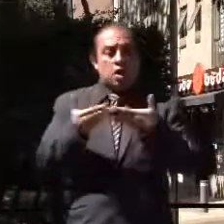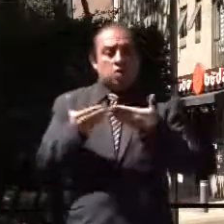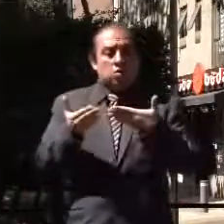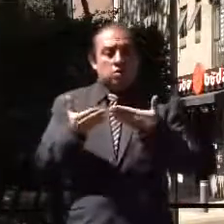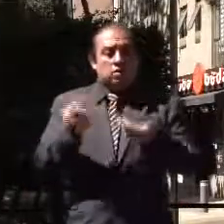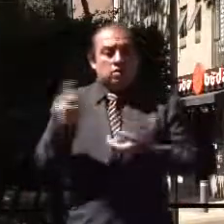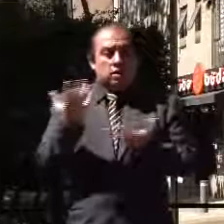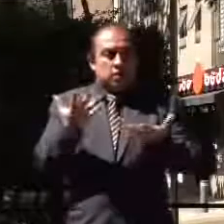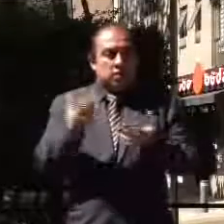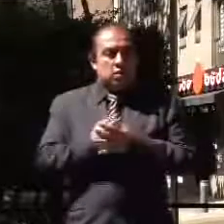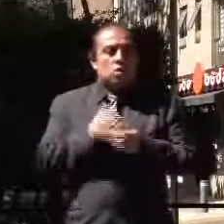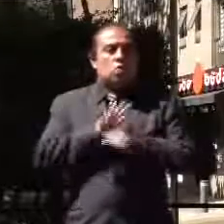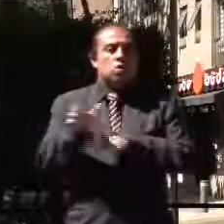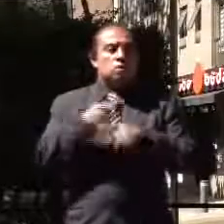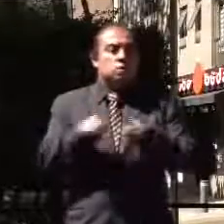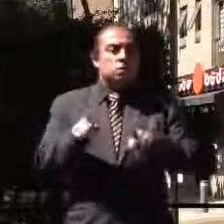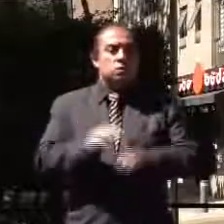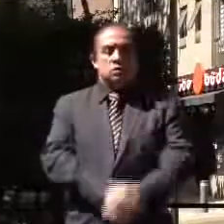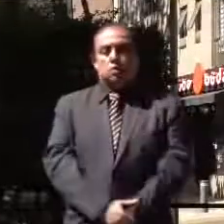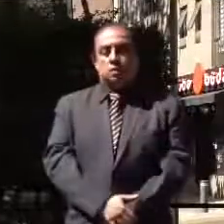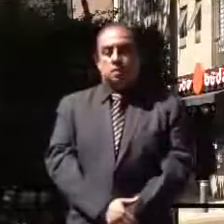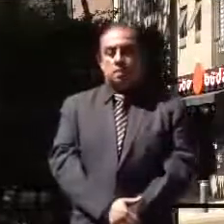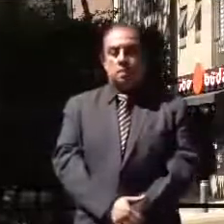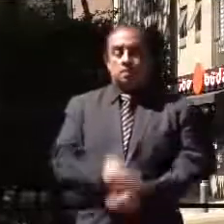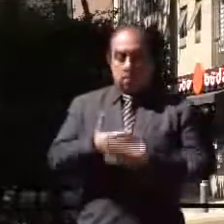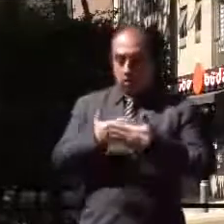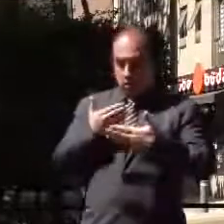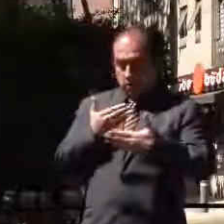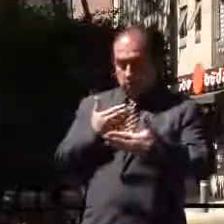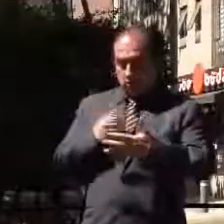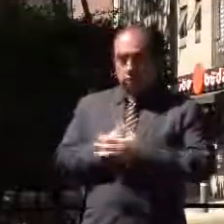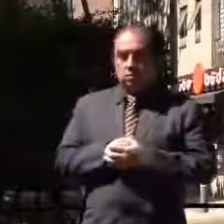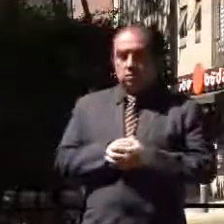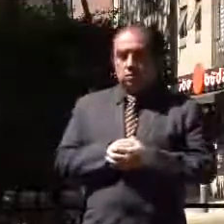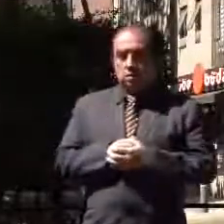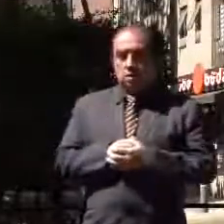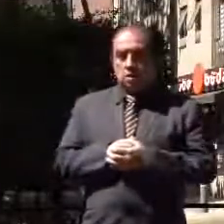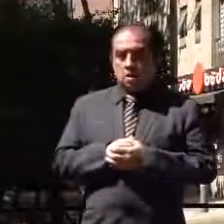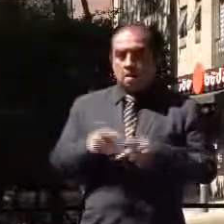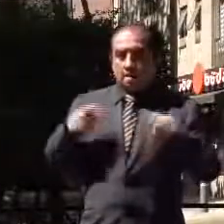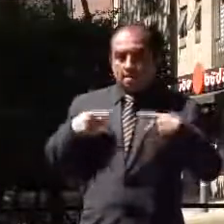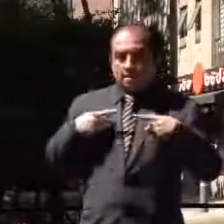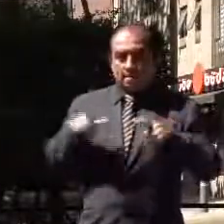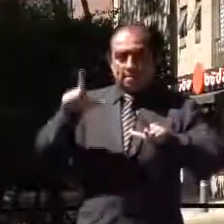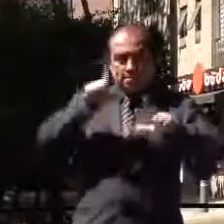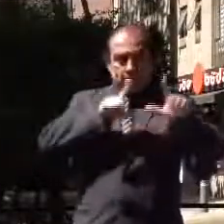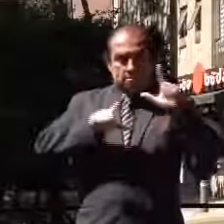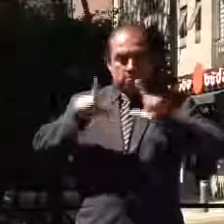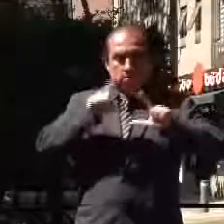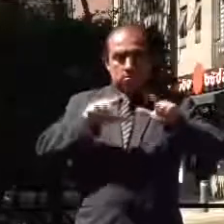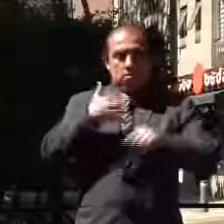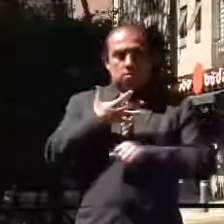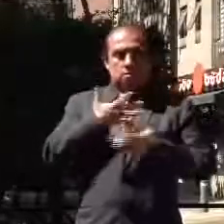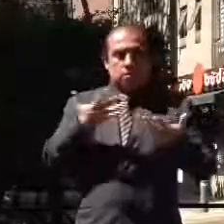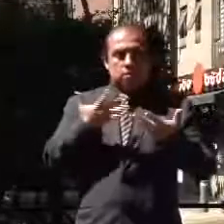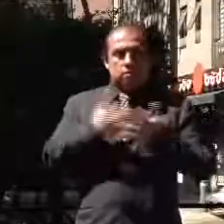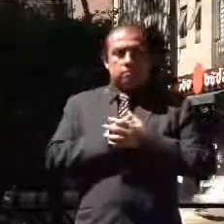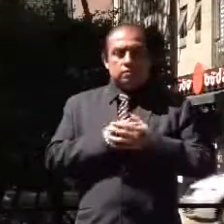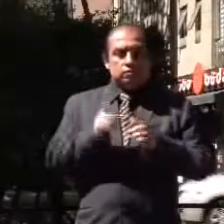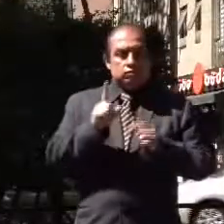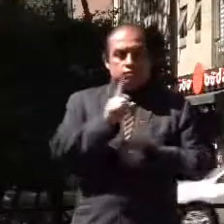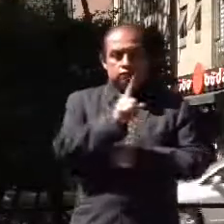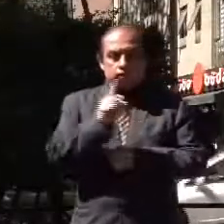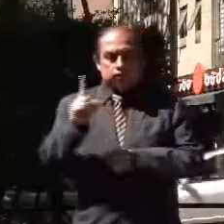distinto. Mira, antes el personal de laboratorio tenía que hacer